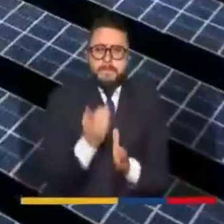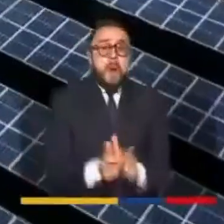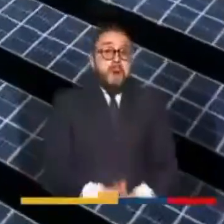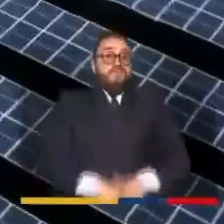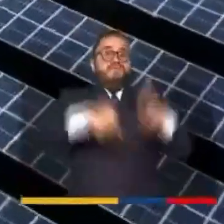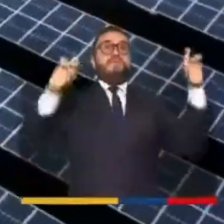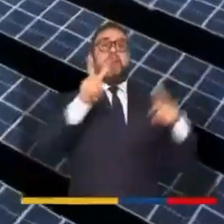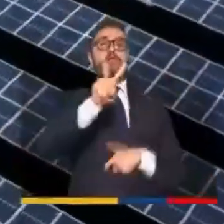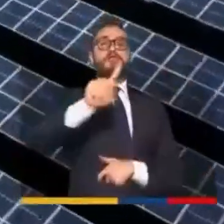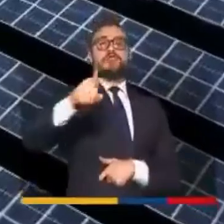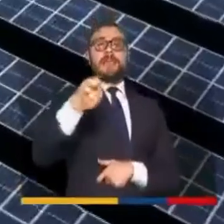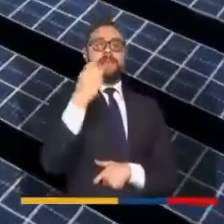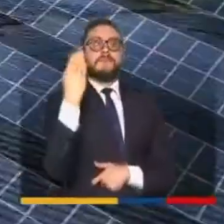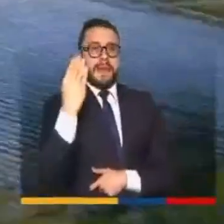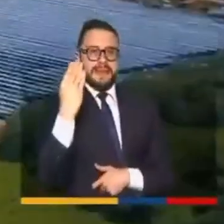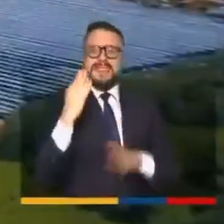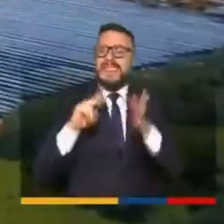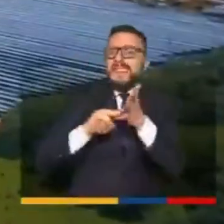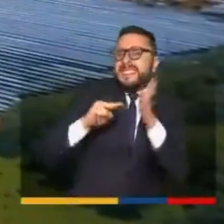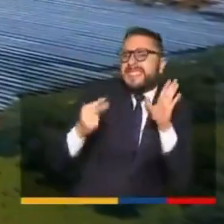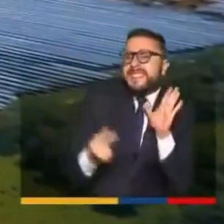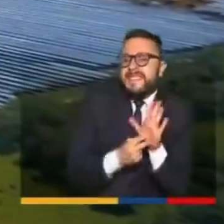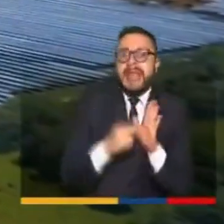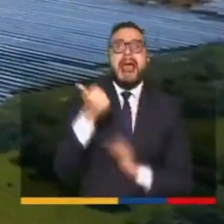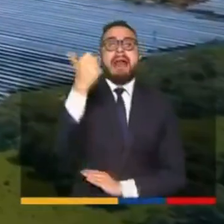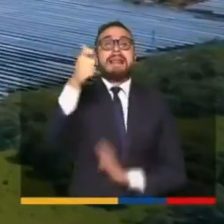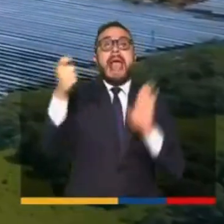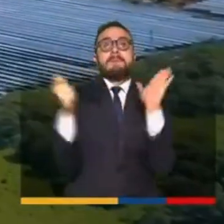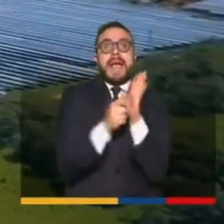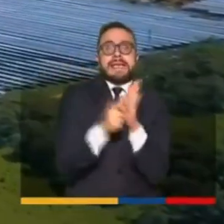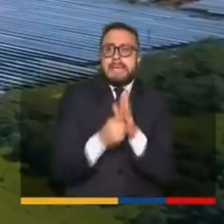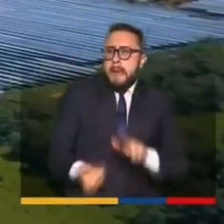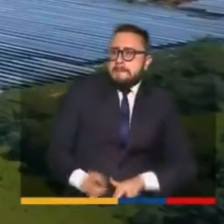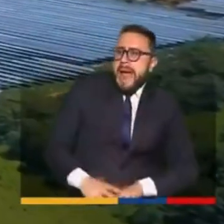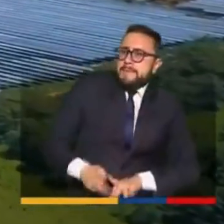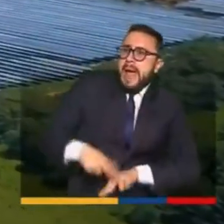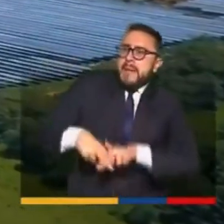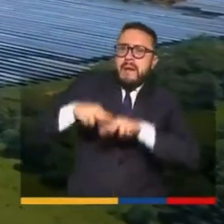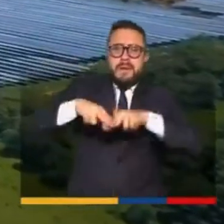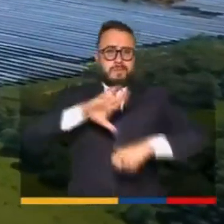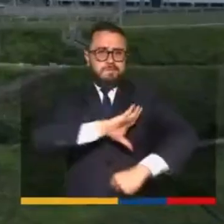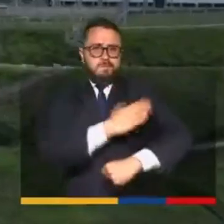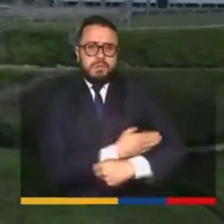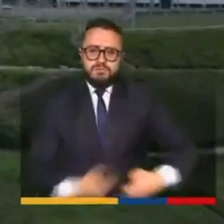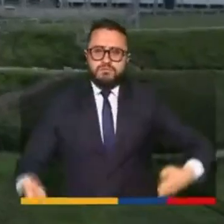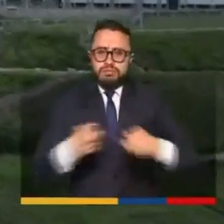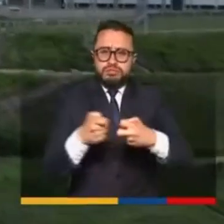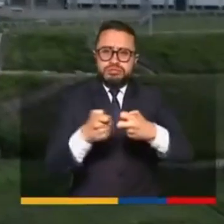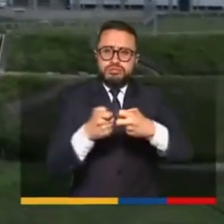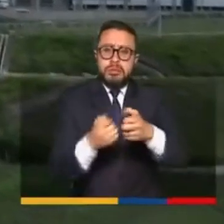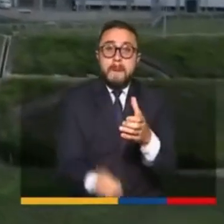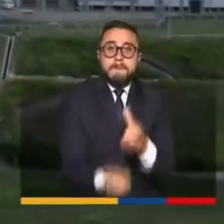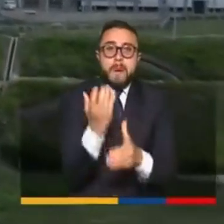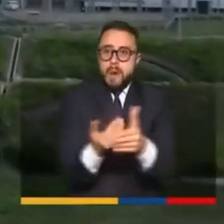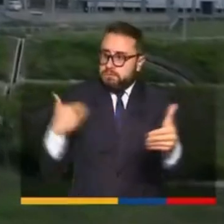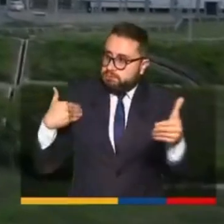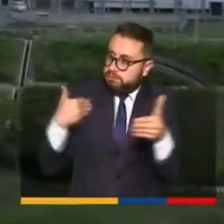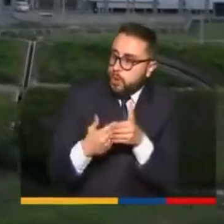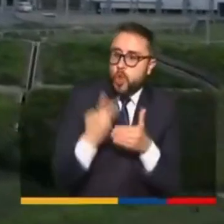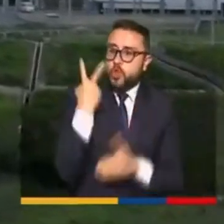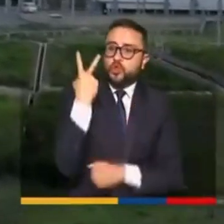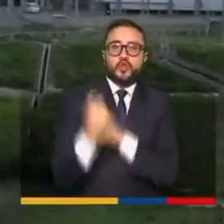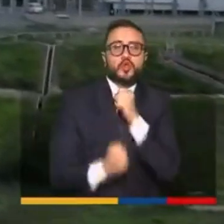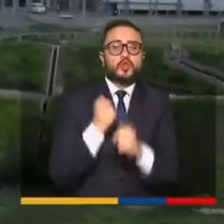decir, multiplicamos por 10 la capacidad de energías limpias de Colombia en solo 2 años